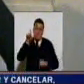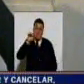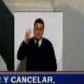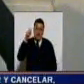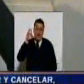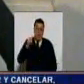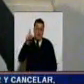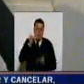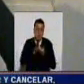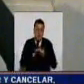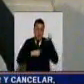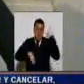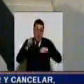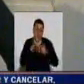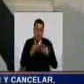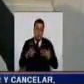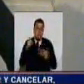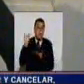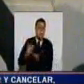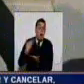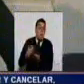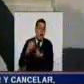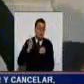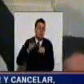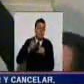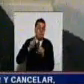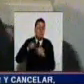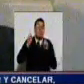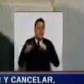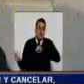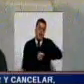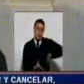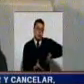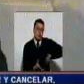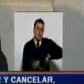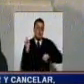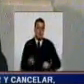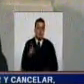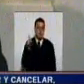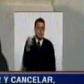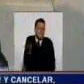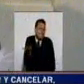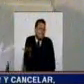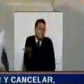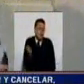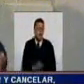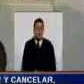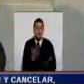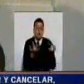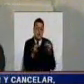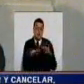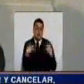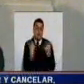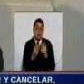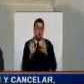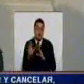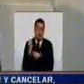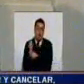Renunciar a su cargo por el cúmulo de pruebas que se han presentado esta tarde aquí. Esperemos, senadores